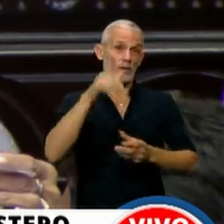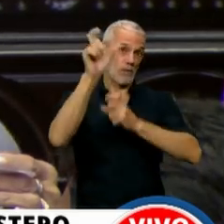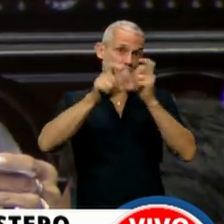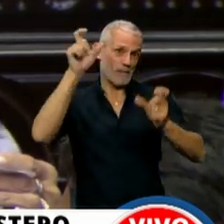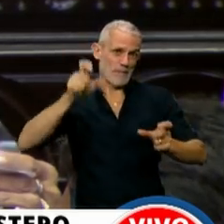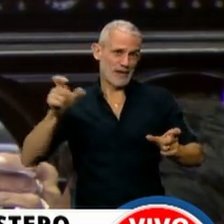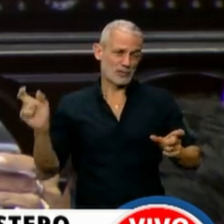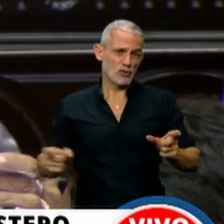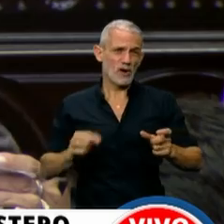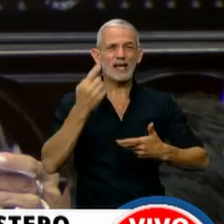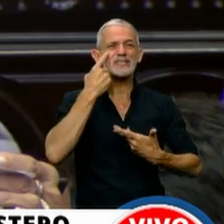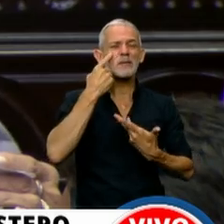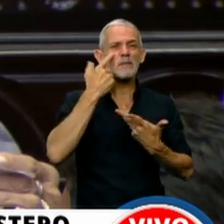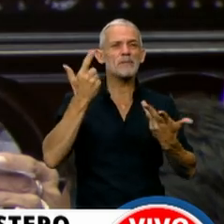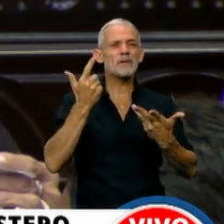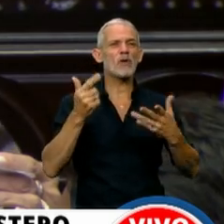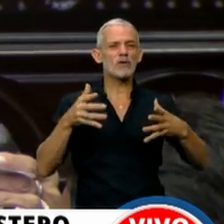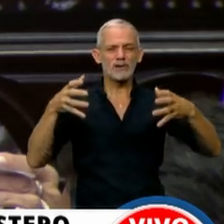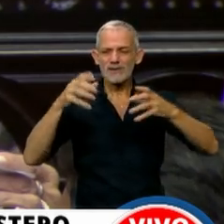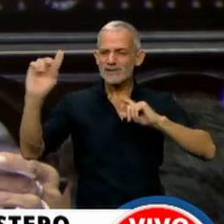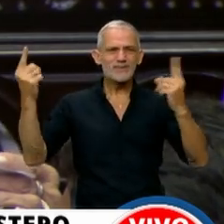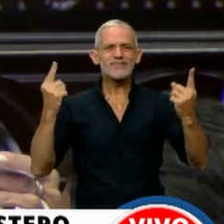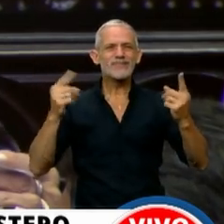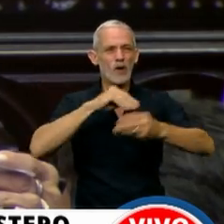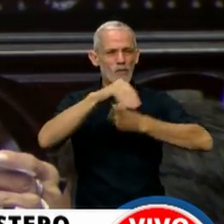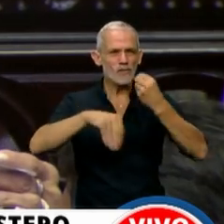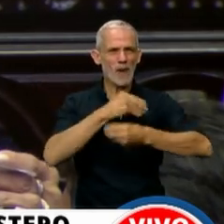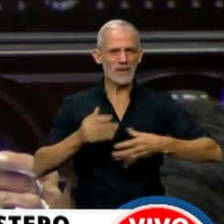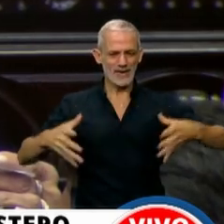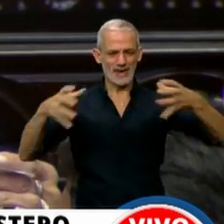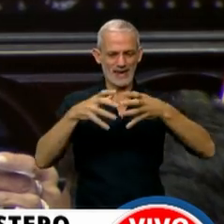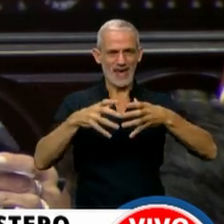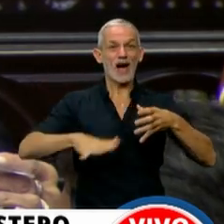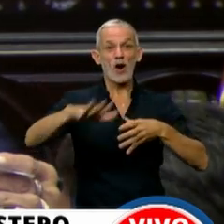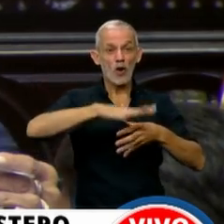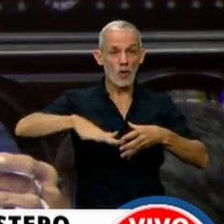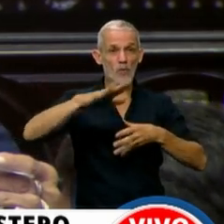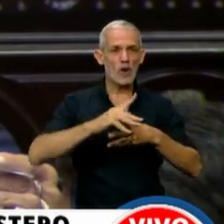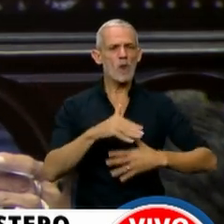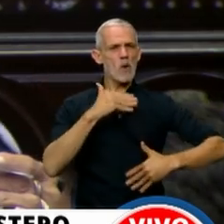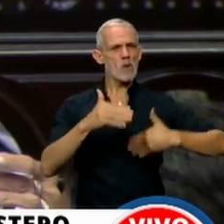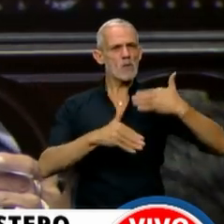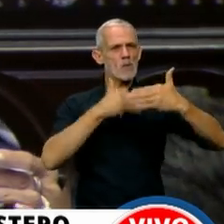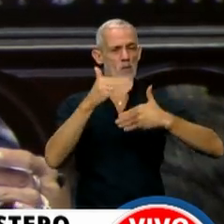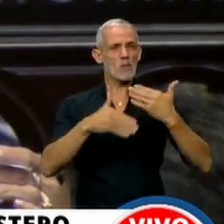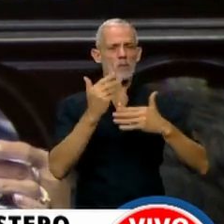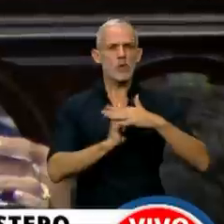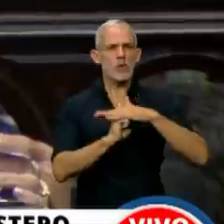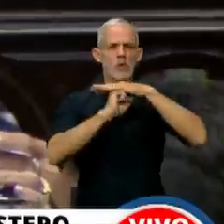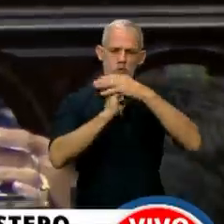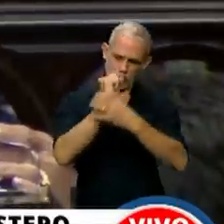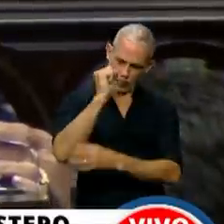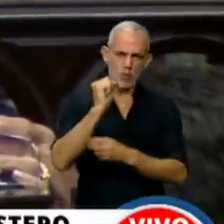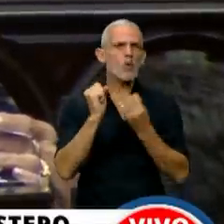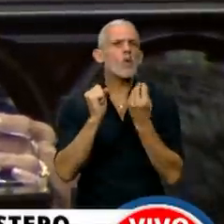presidentes vivimos en familias en una comunidad donde nos desarrollamos de un pilar fundamental